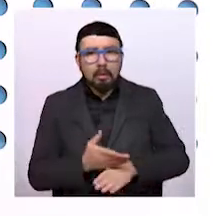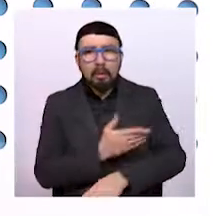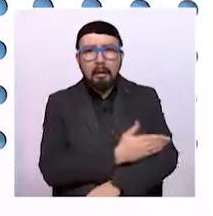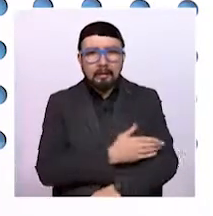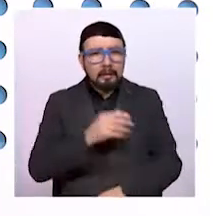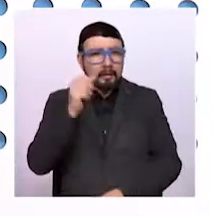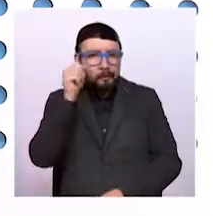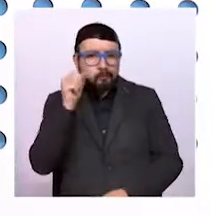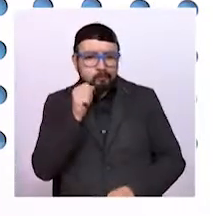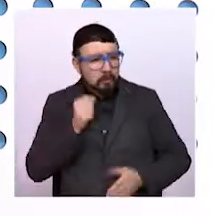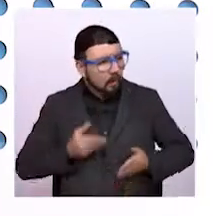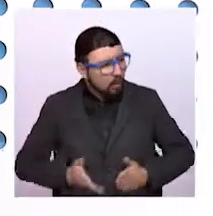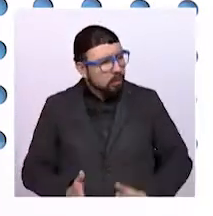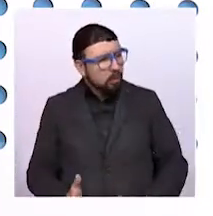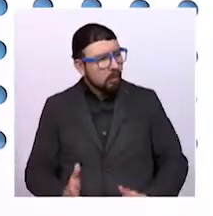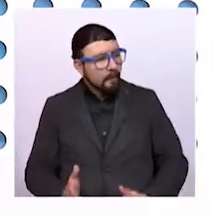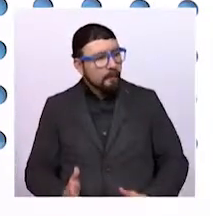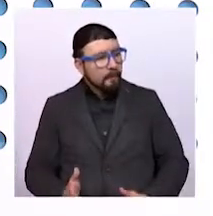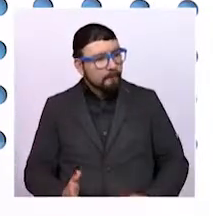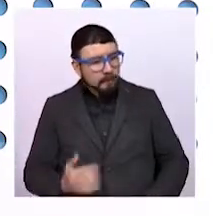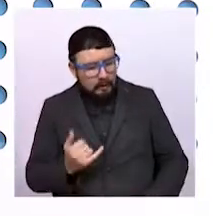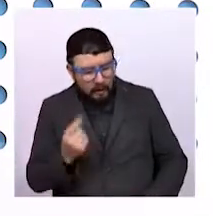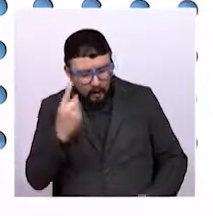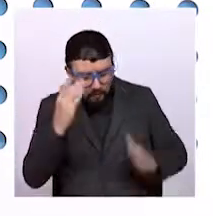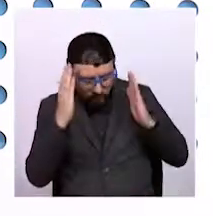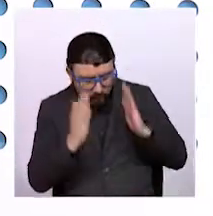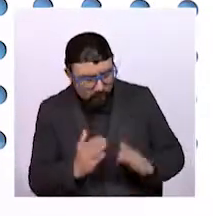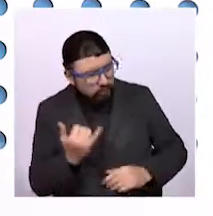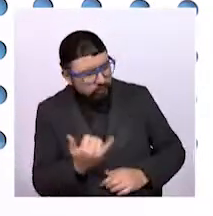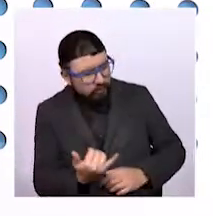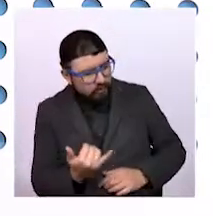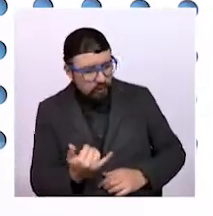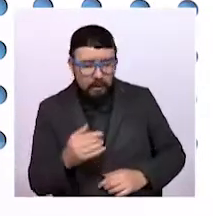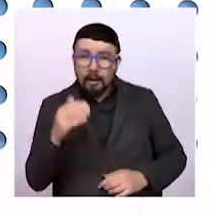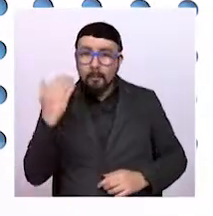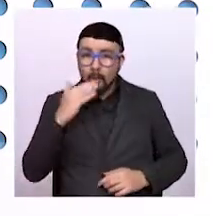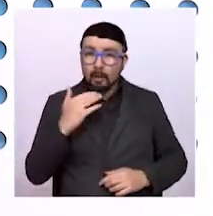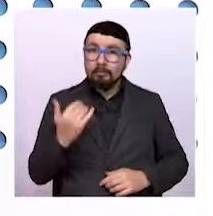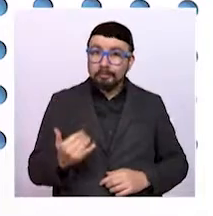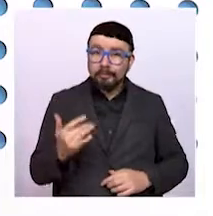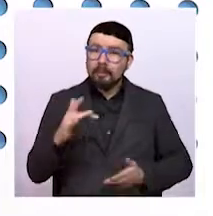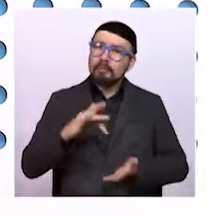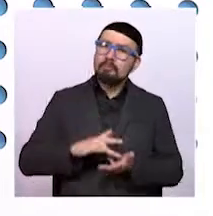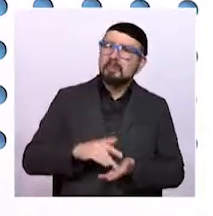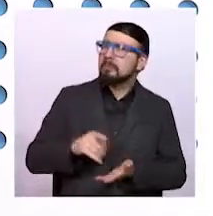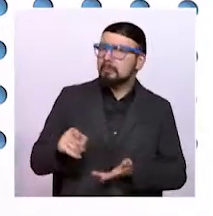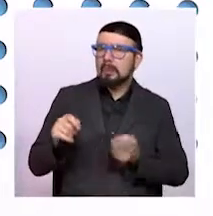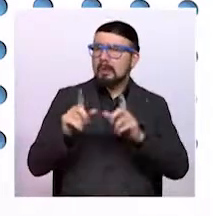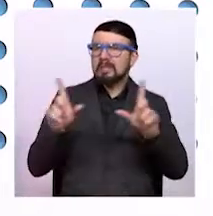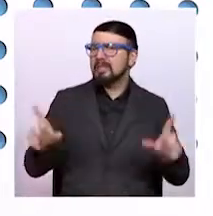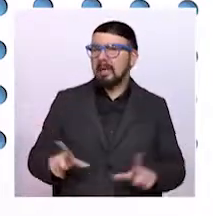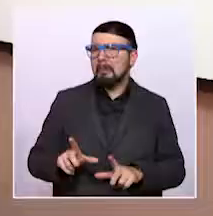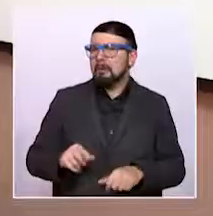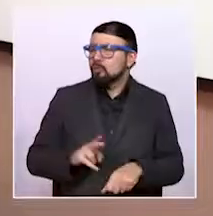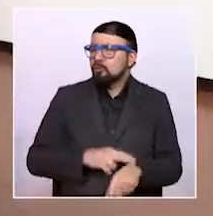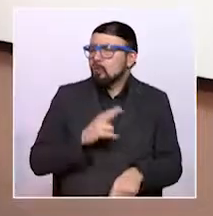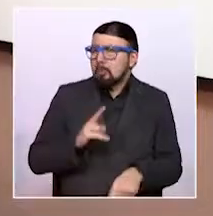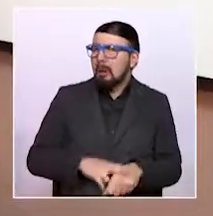hay algo que llama la atención y es que a las mujeres les hacen unos exámenes de rutina porque